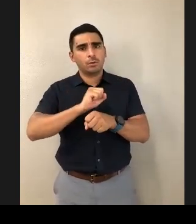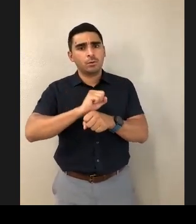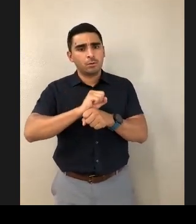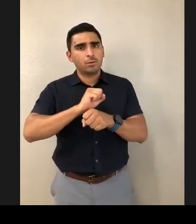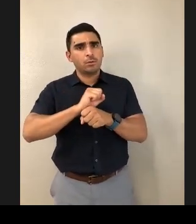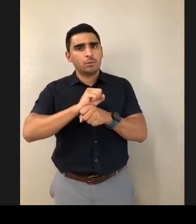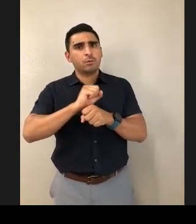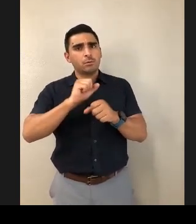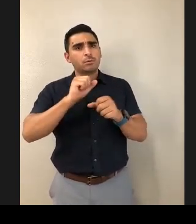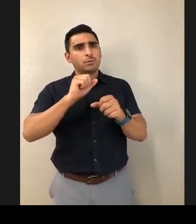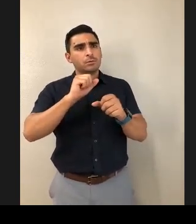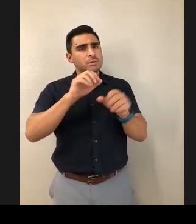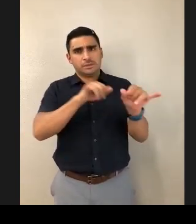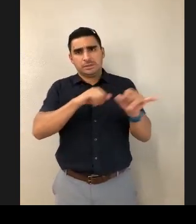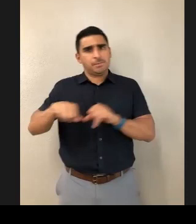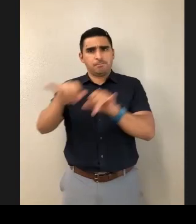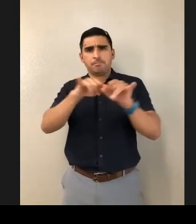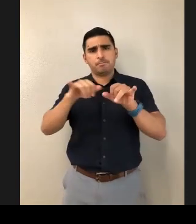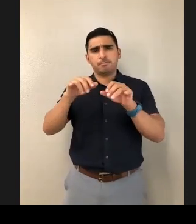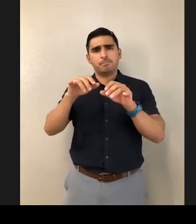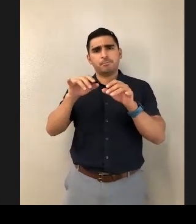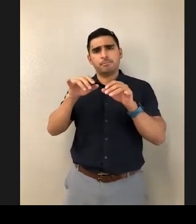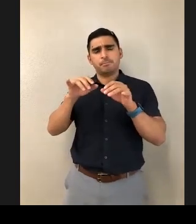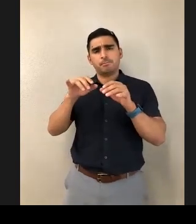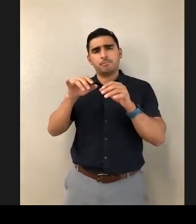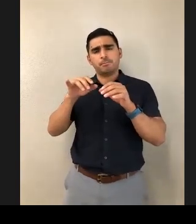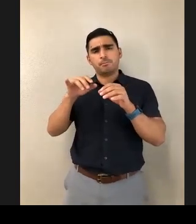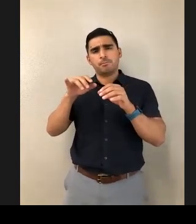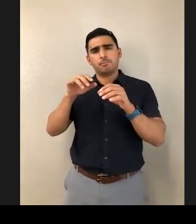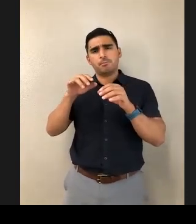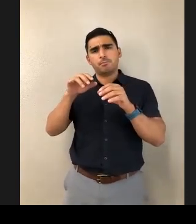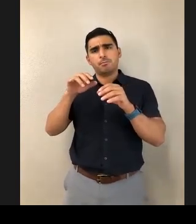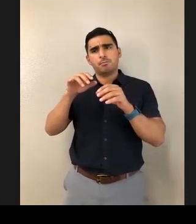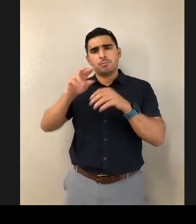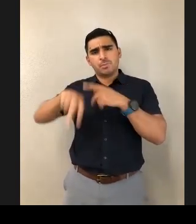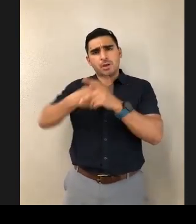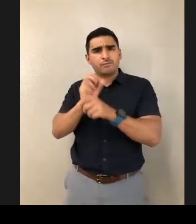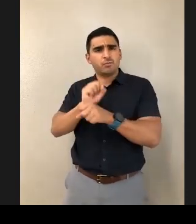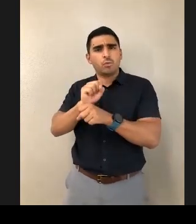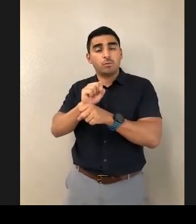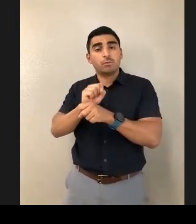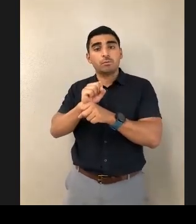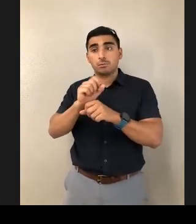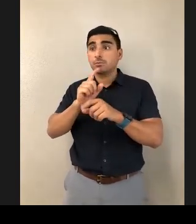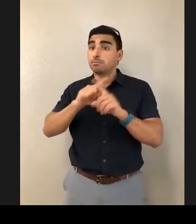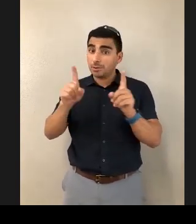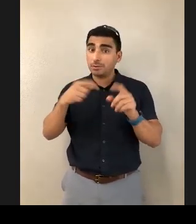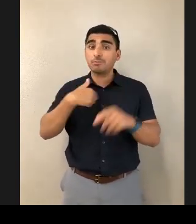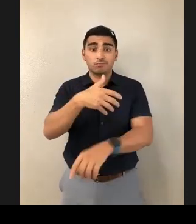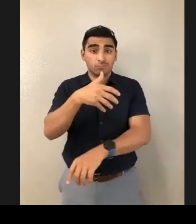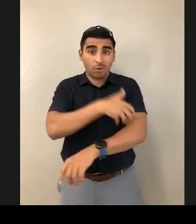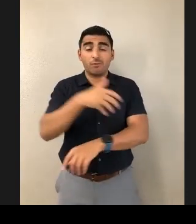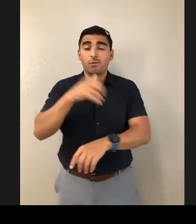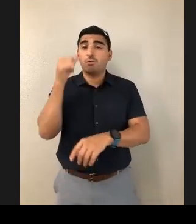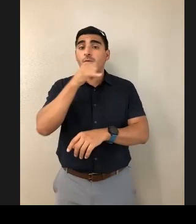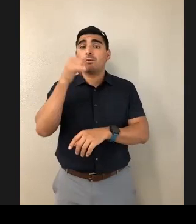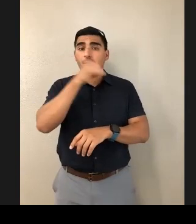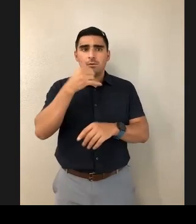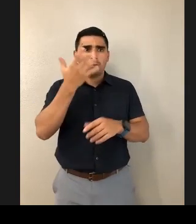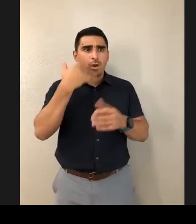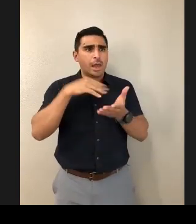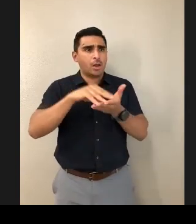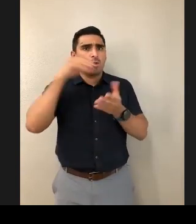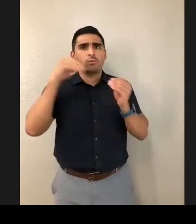en el trabajo que hice antes, pero ha sido muy poderoso en cuanto